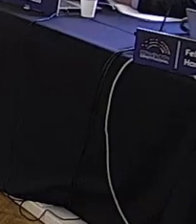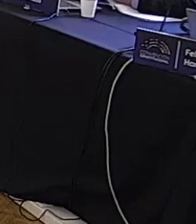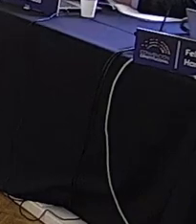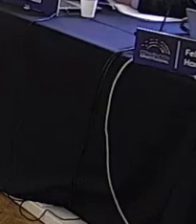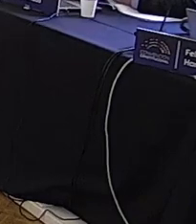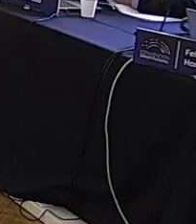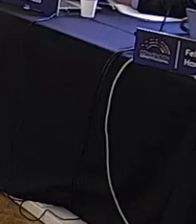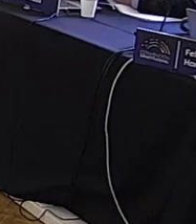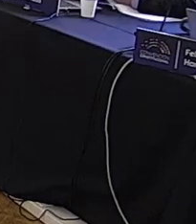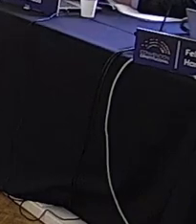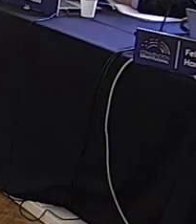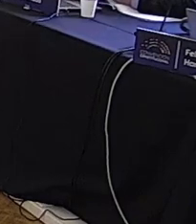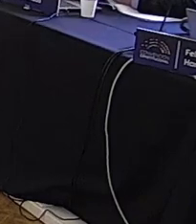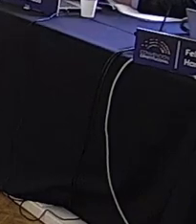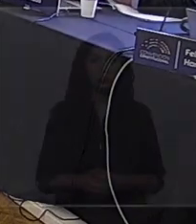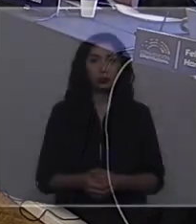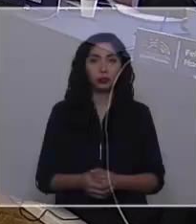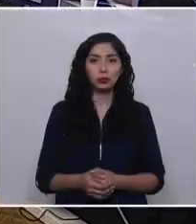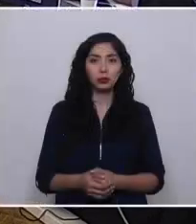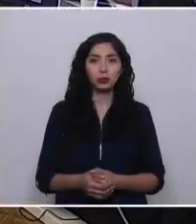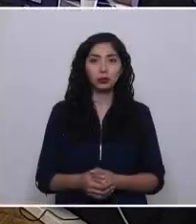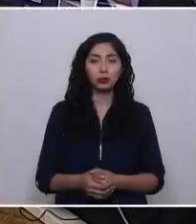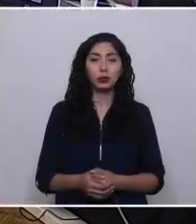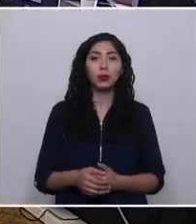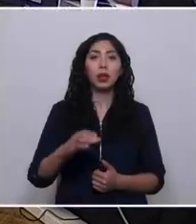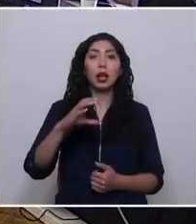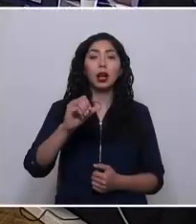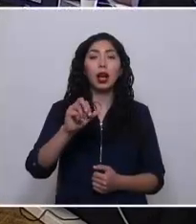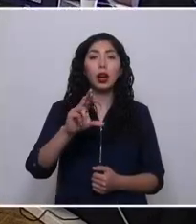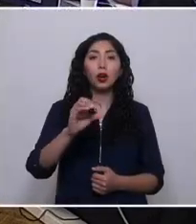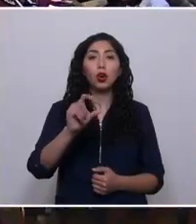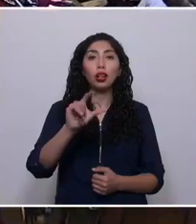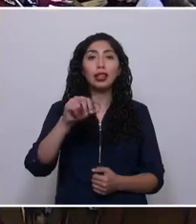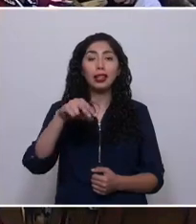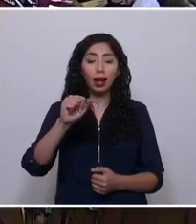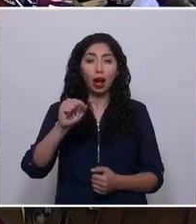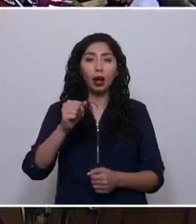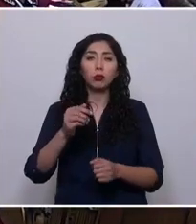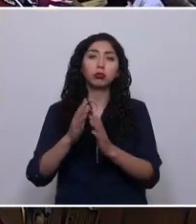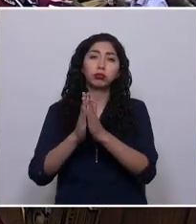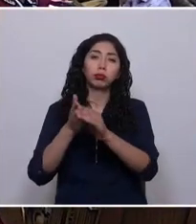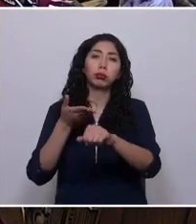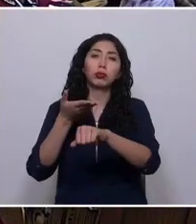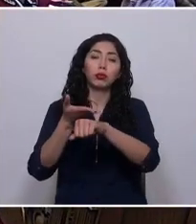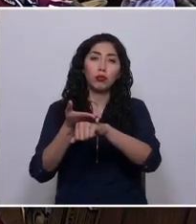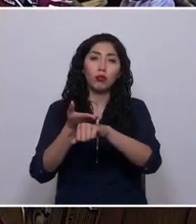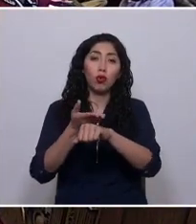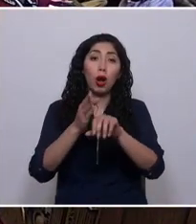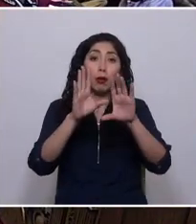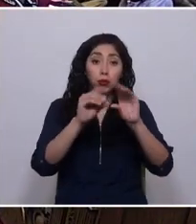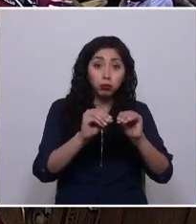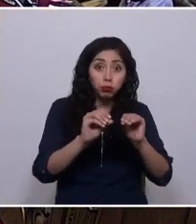Convencional Carolina Sepúlveda, ahora le pedimos por favor que cierre la aplicación y la abra nuevamente y va a poder emitir su voto.